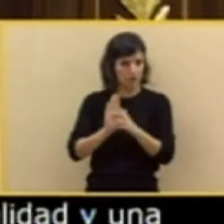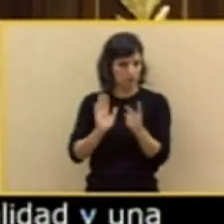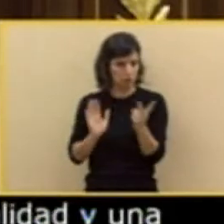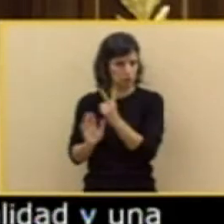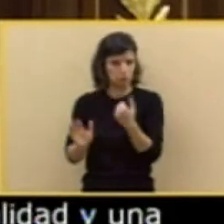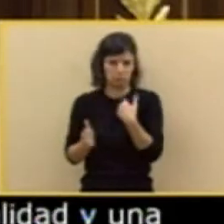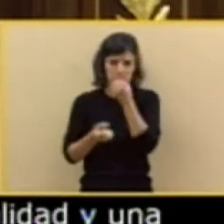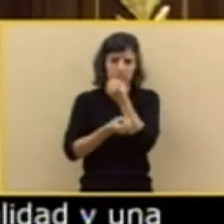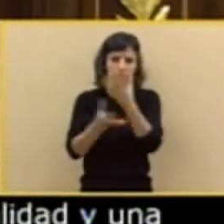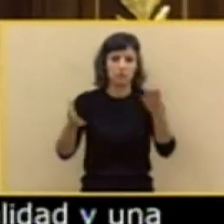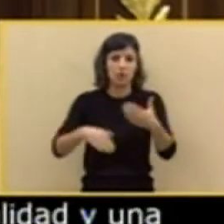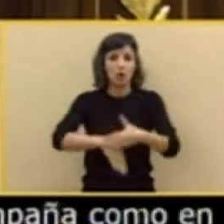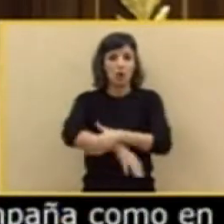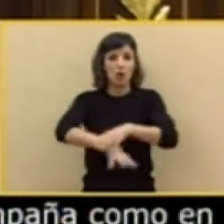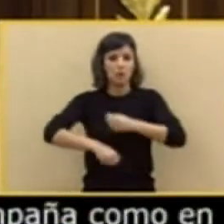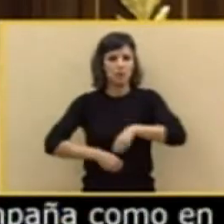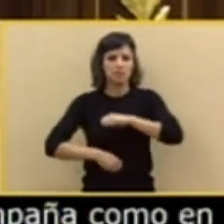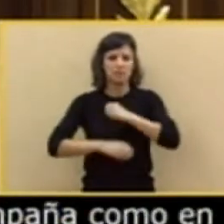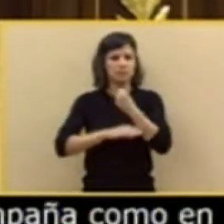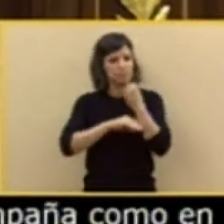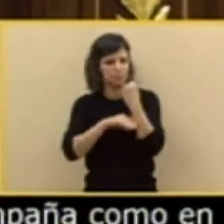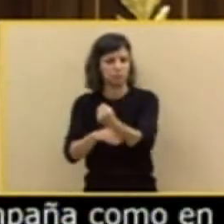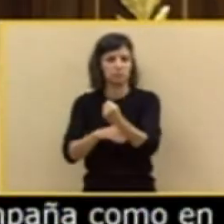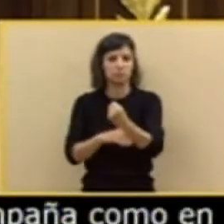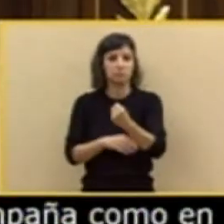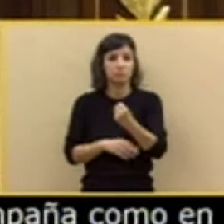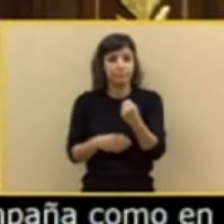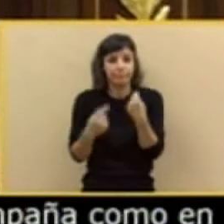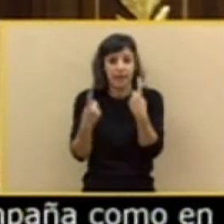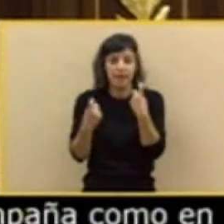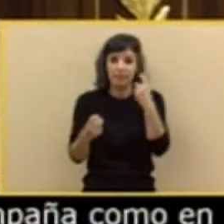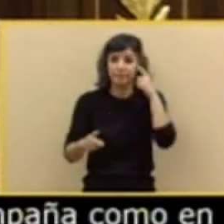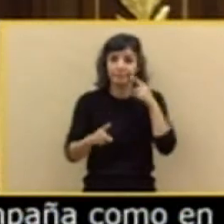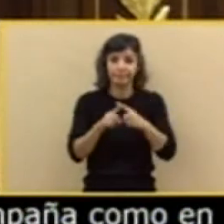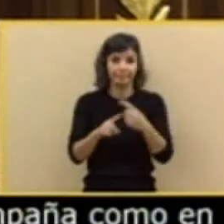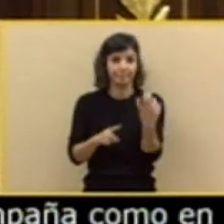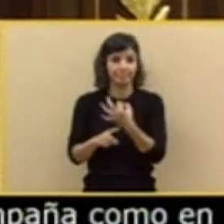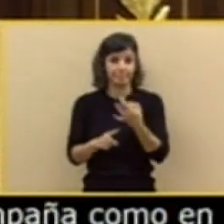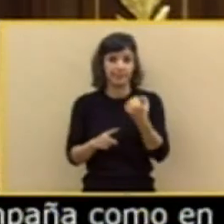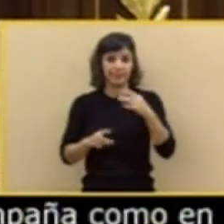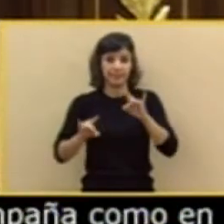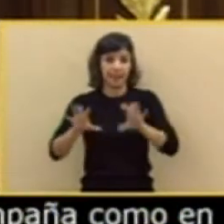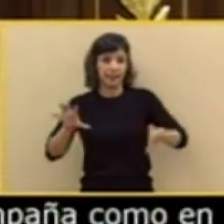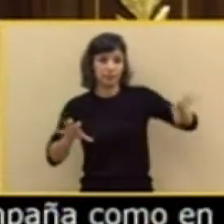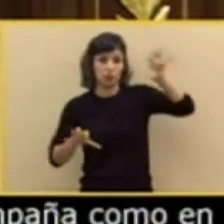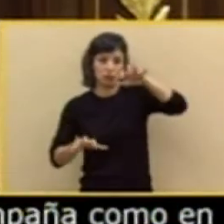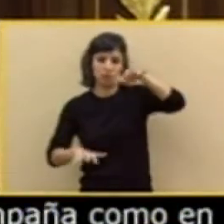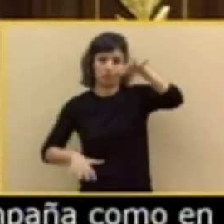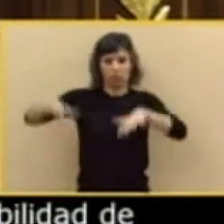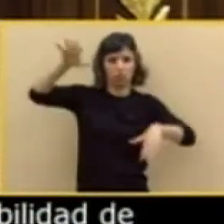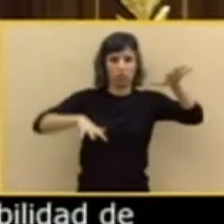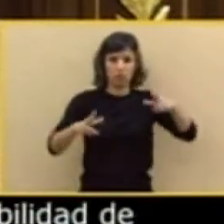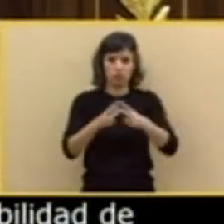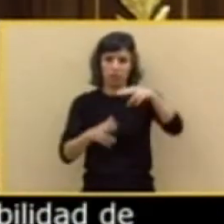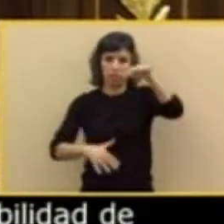que están, digamos, que nadaban entre aguas y los de las... ¿qué van a decir? sea, pero